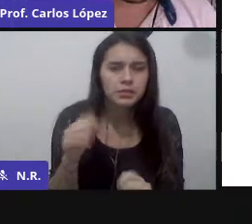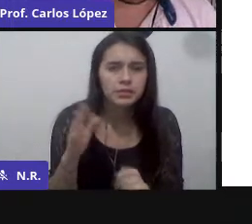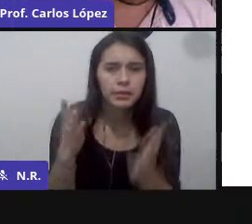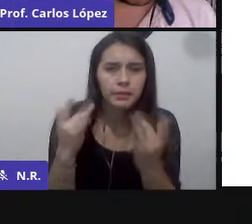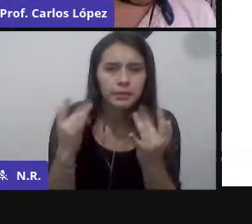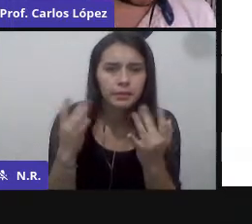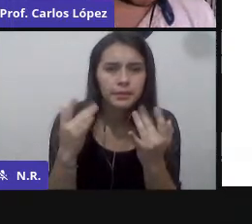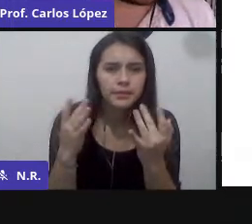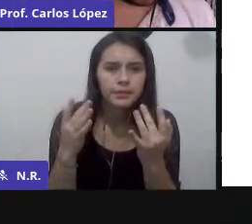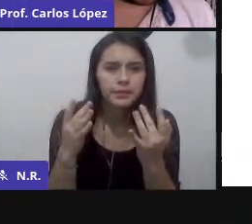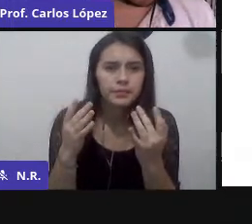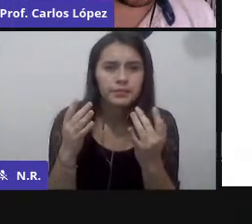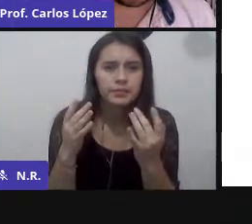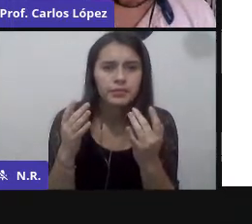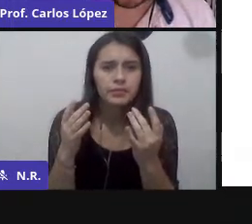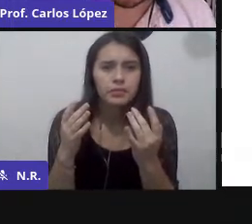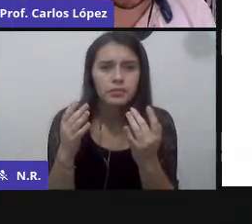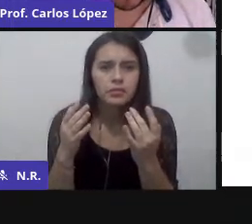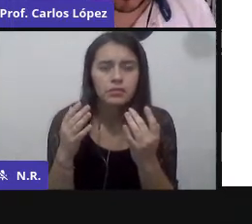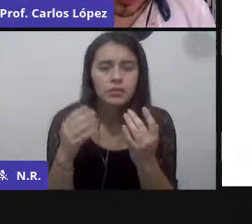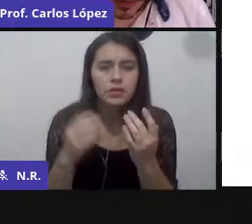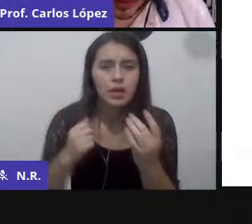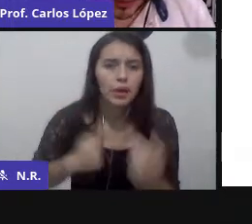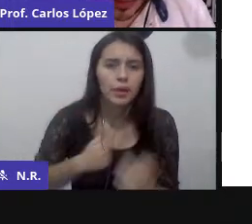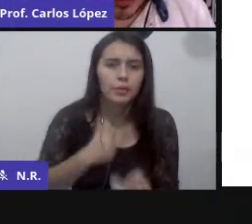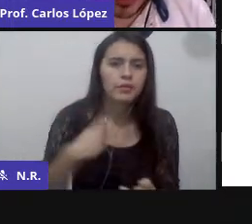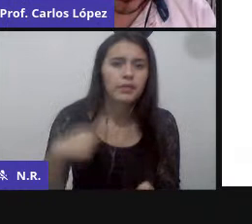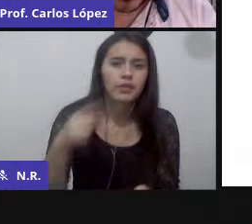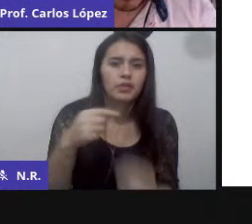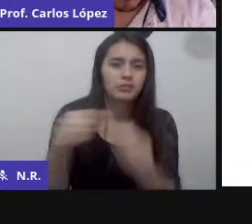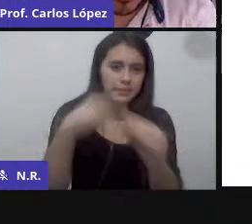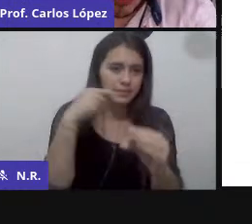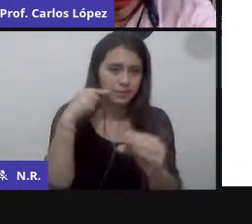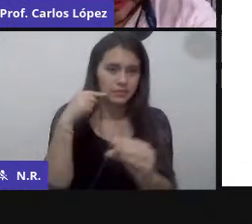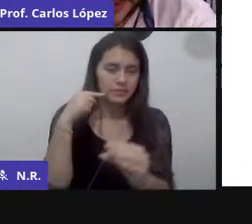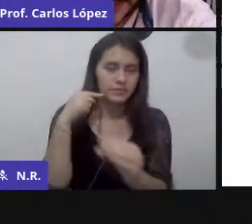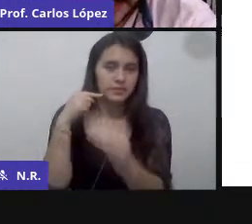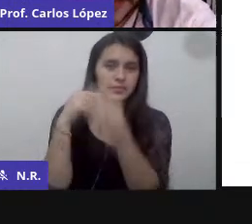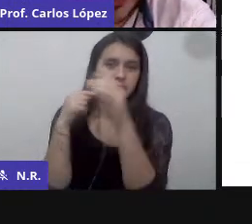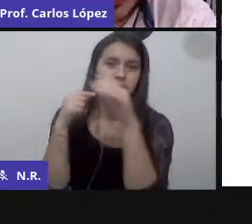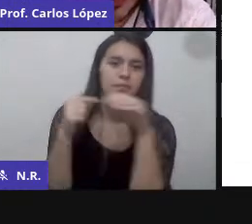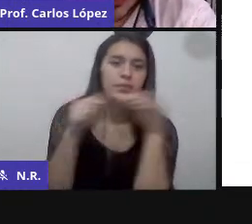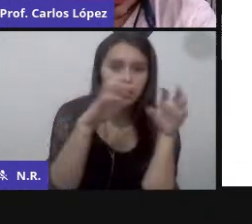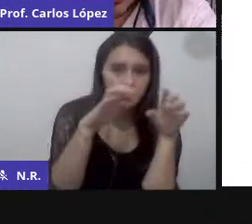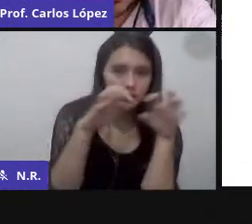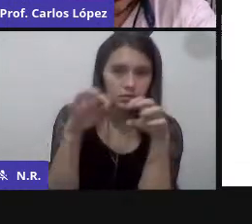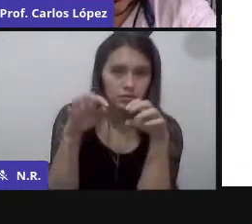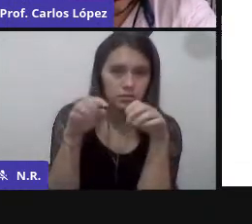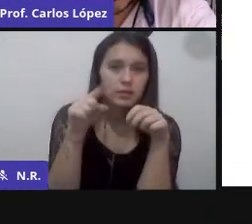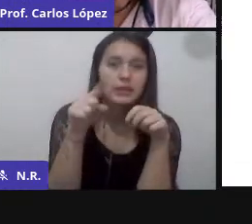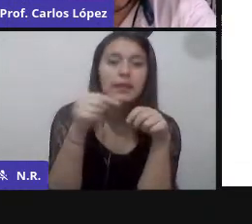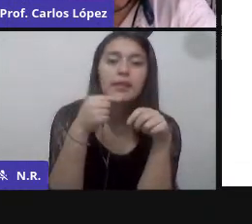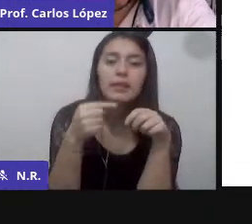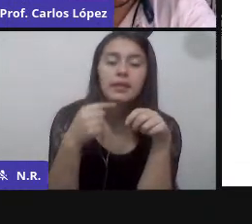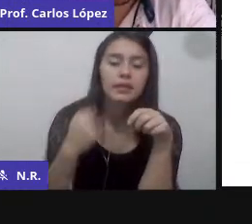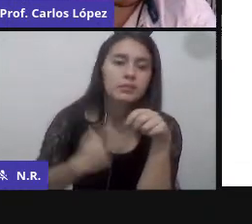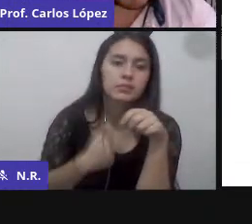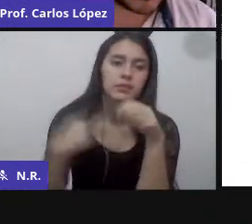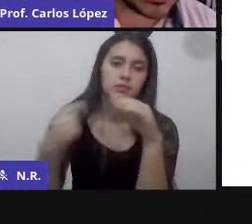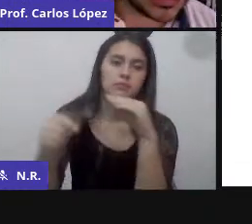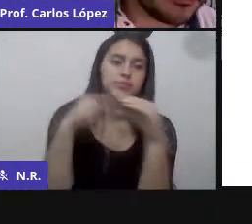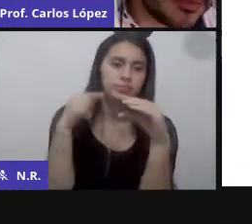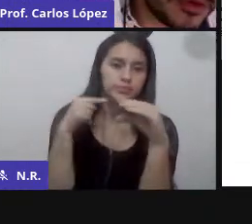Sí, le dije, por favor, envíame un correo. Me va a enviar otro. Pongo mi correo y le digo Get Login